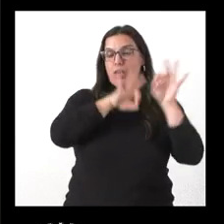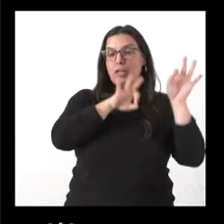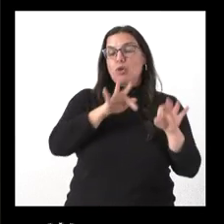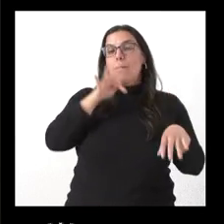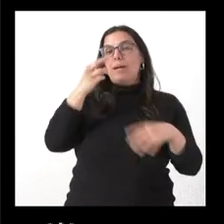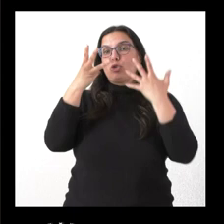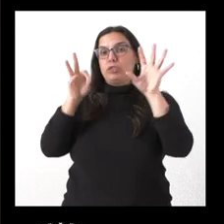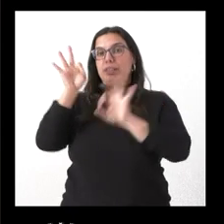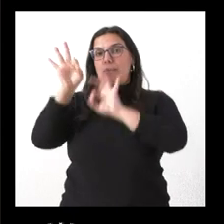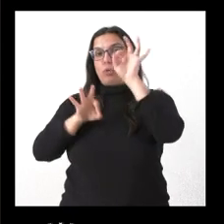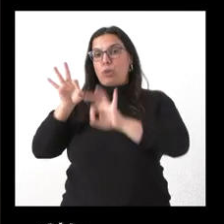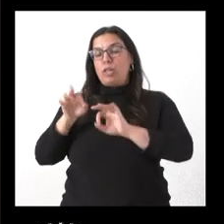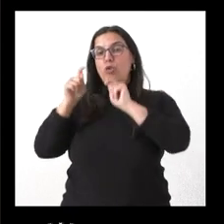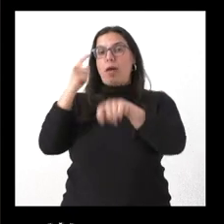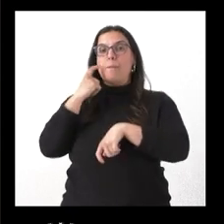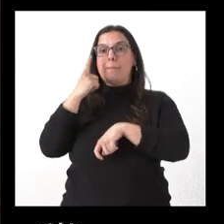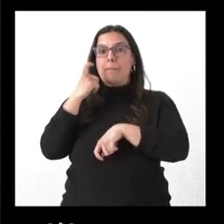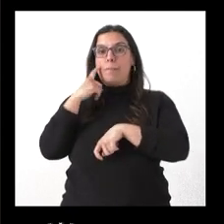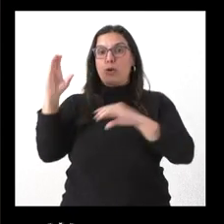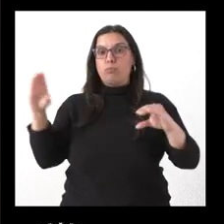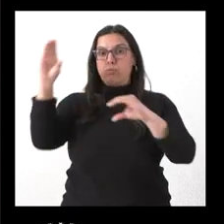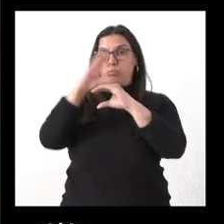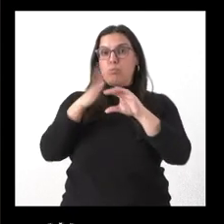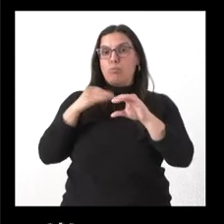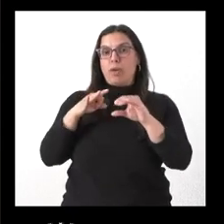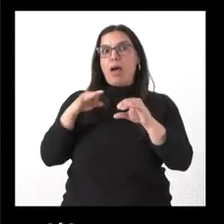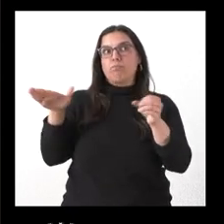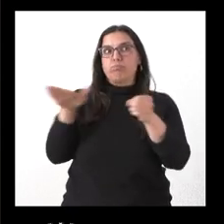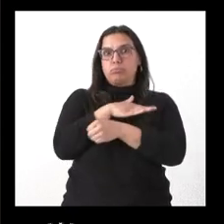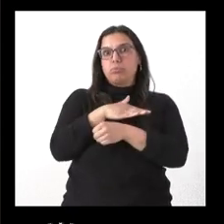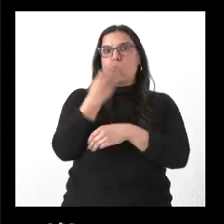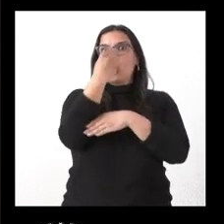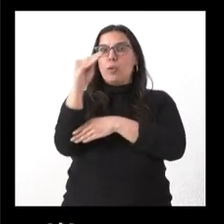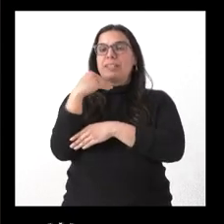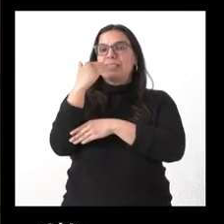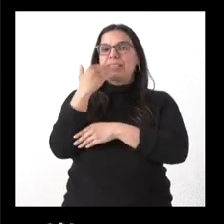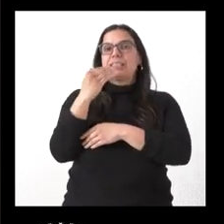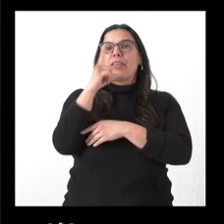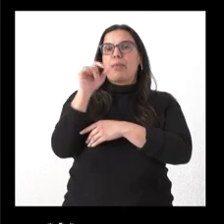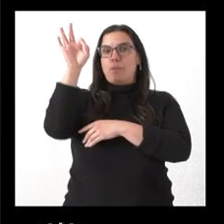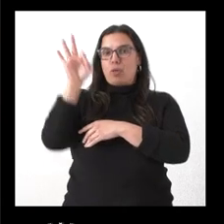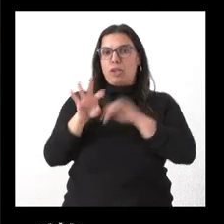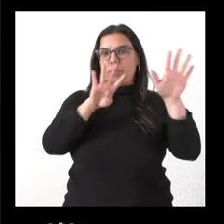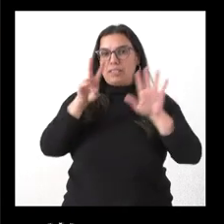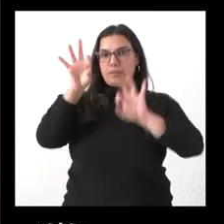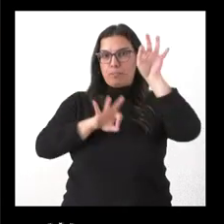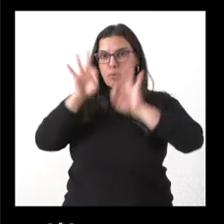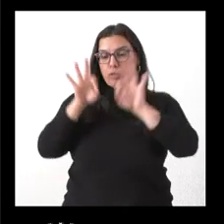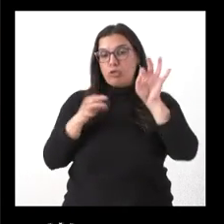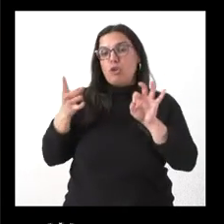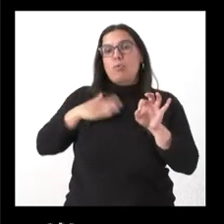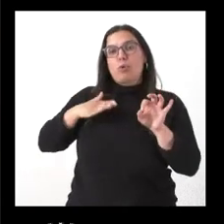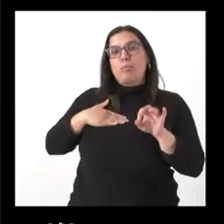80% de la entidad bancaria pues puede tener una financiación los jóvenes del 97 y medio por cien y solo tener que disponer el del